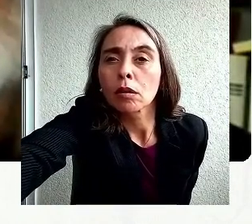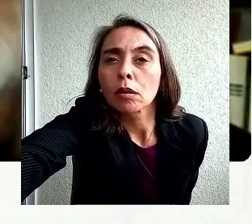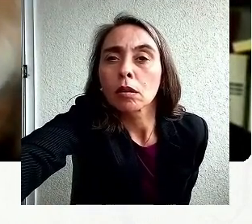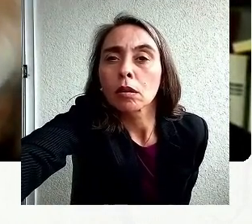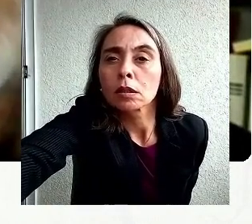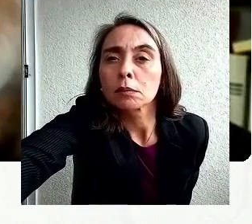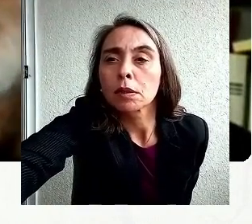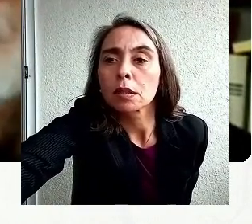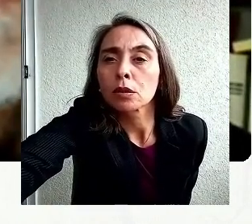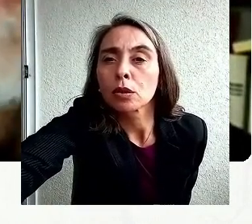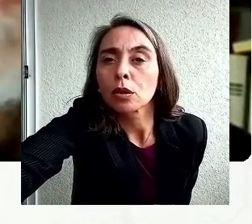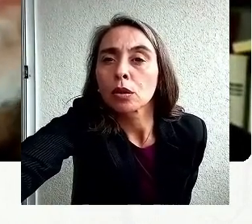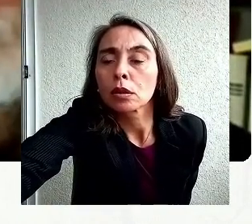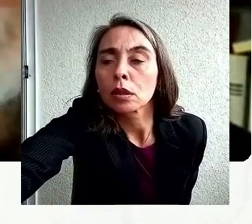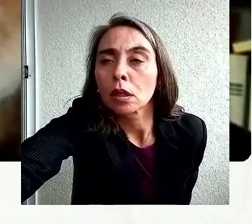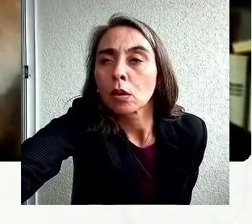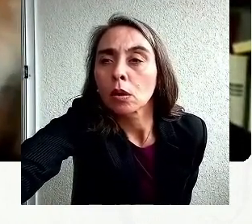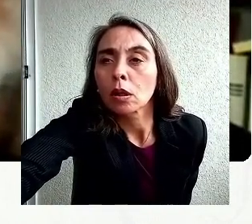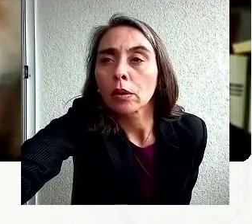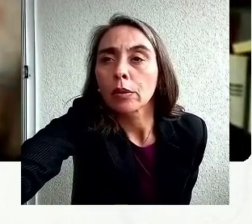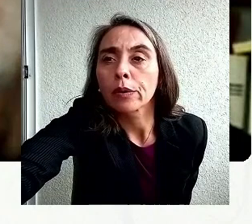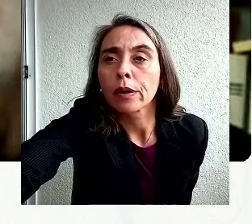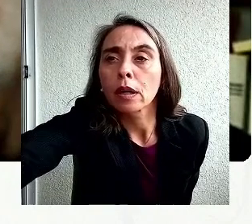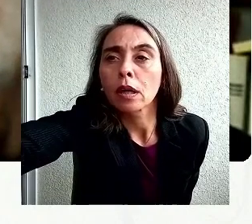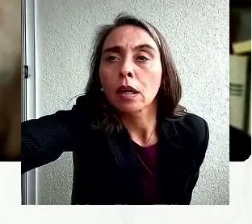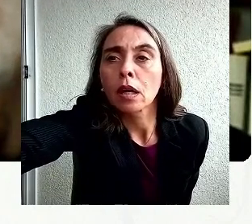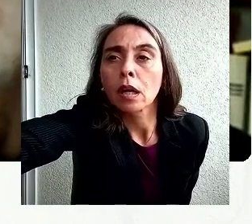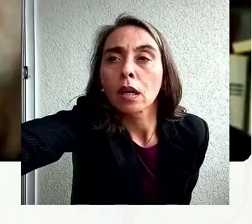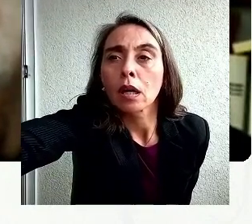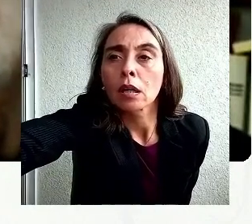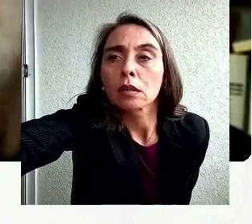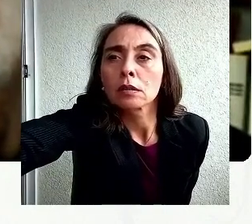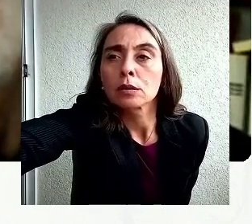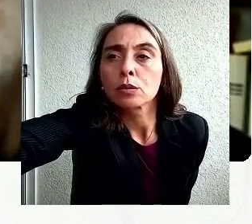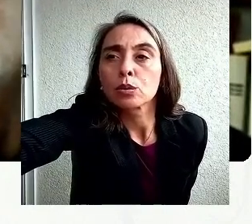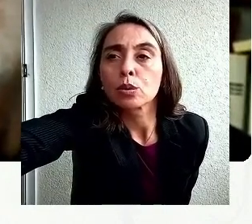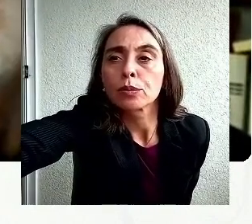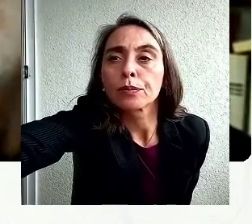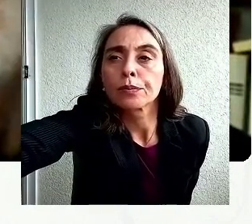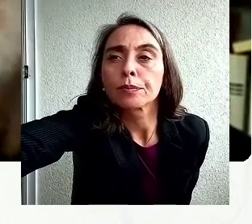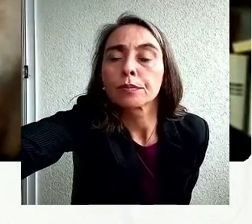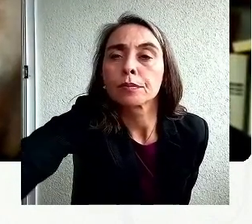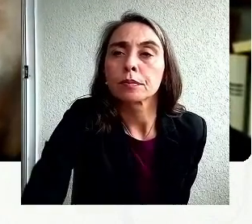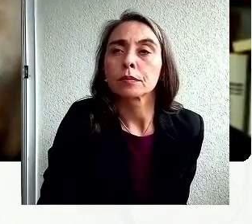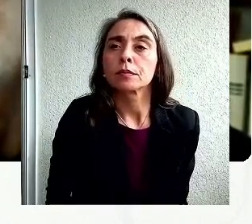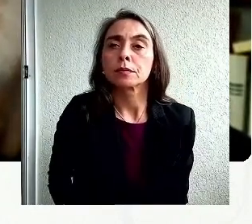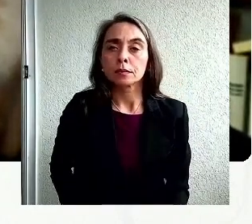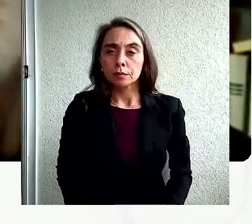Tu currículo dice todo. Vas a hablar un poco de la investigación sobre el cambio climático. Así que, por favor, adelante.